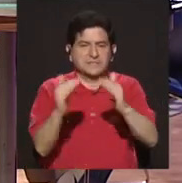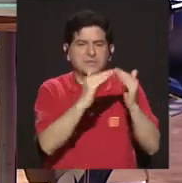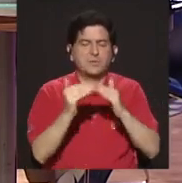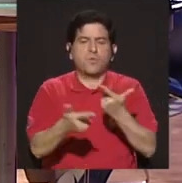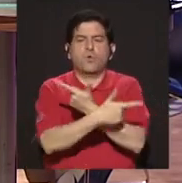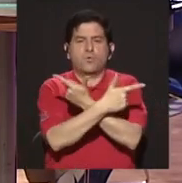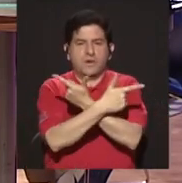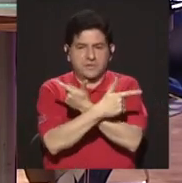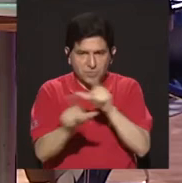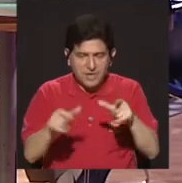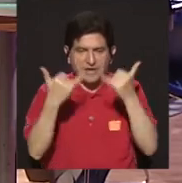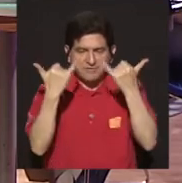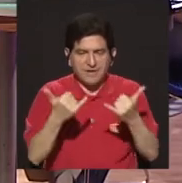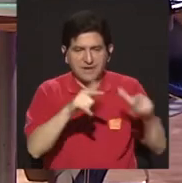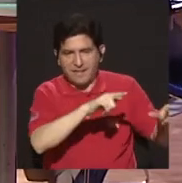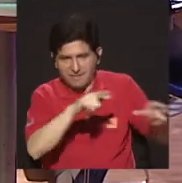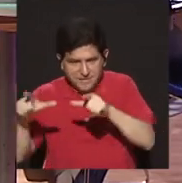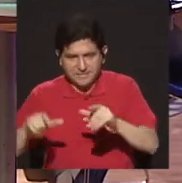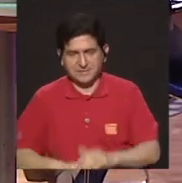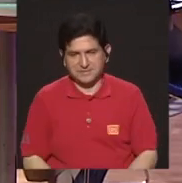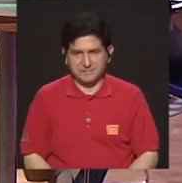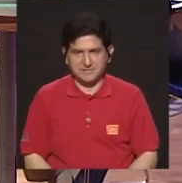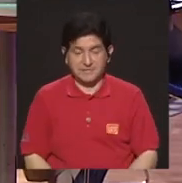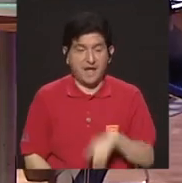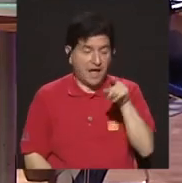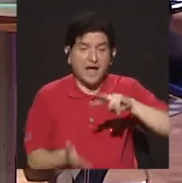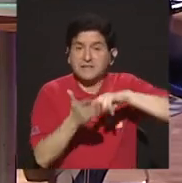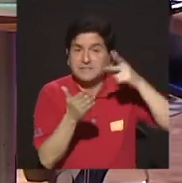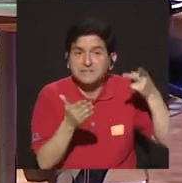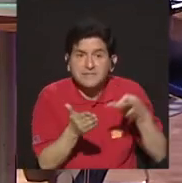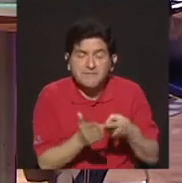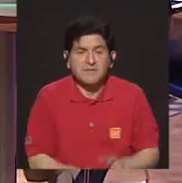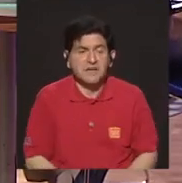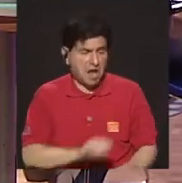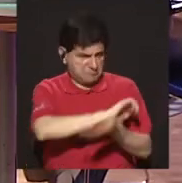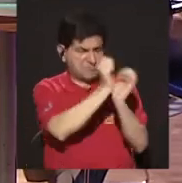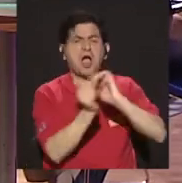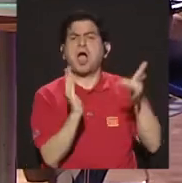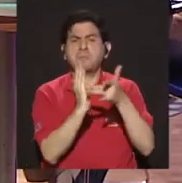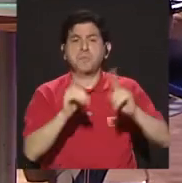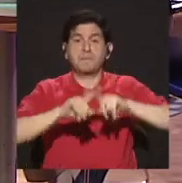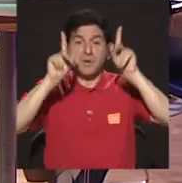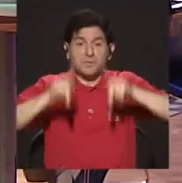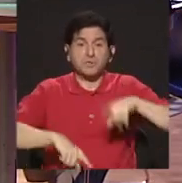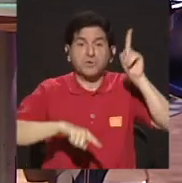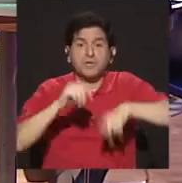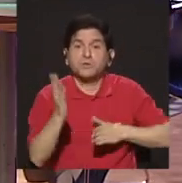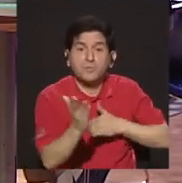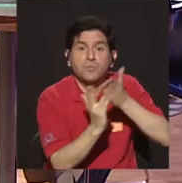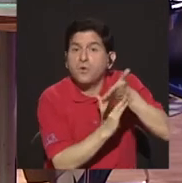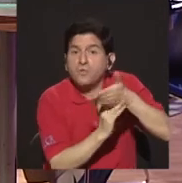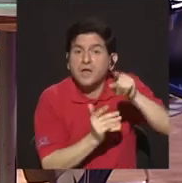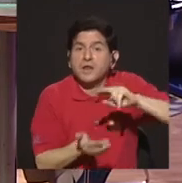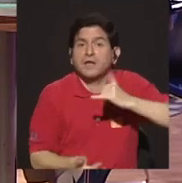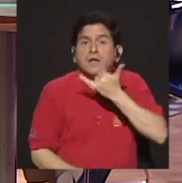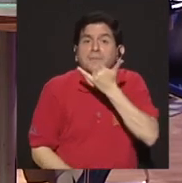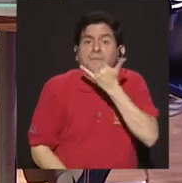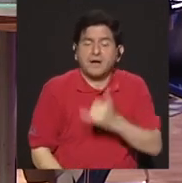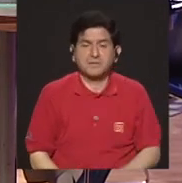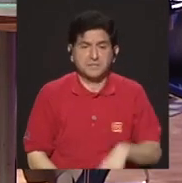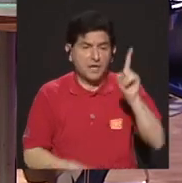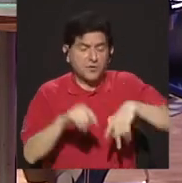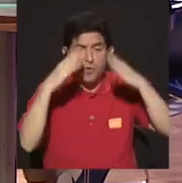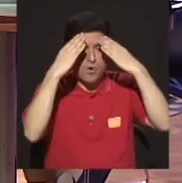si de nada más decir bueno vamos a transitar a través de la transición de la tecnología y repente un montón de personas se van a quedar sin poder acceder a televisión abierta sin poder quedarse